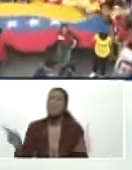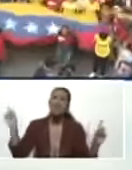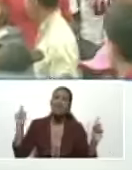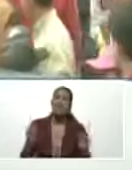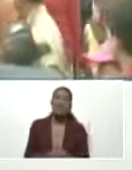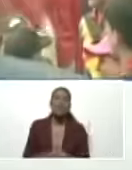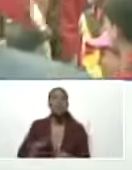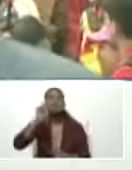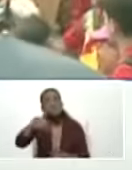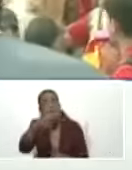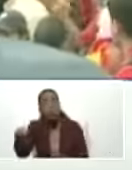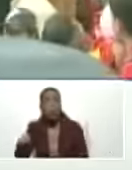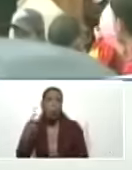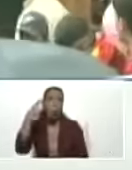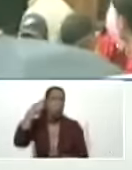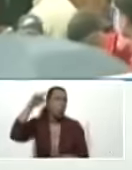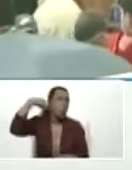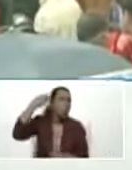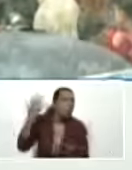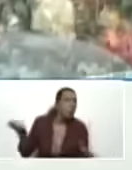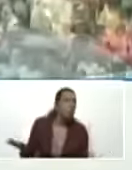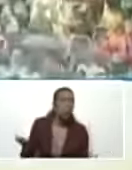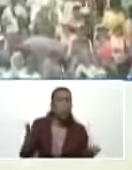¿Estoy en lo cierto o es que yo soy medio loco?